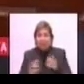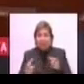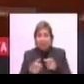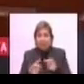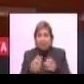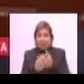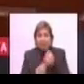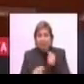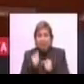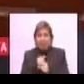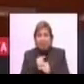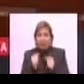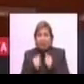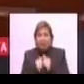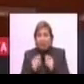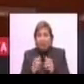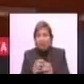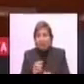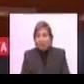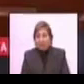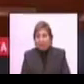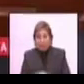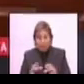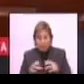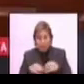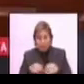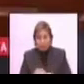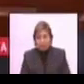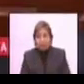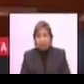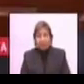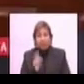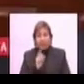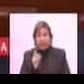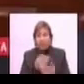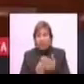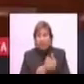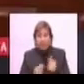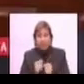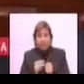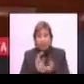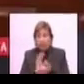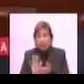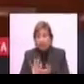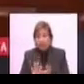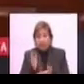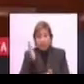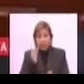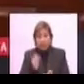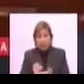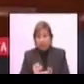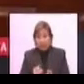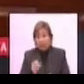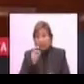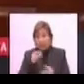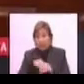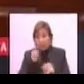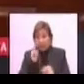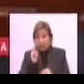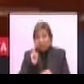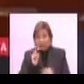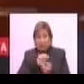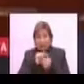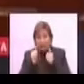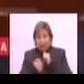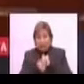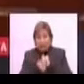cuestión de confianza a nombre del Consejo. Se le ha aceptado. Si la confianza es rehusada, o si es censurado, o si renuncia, o es